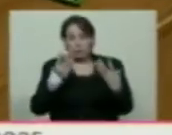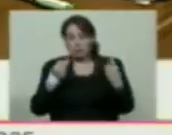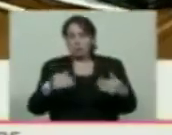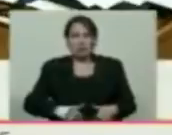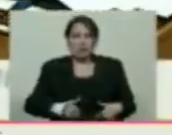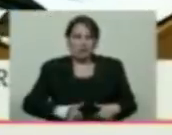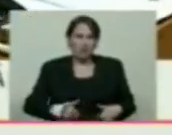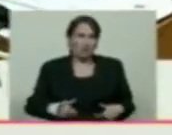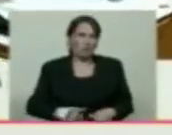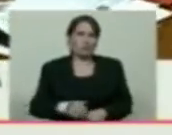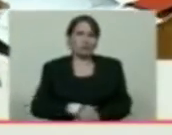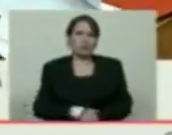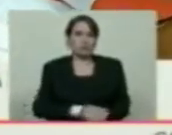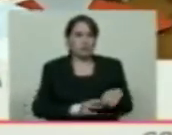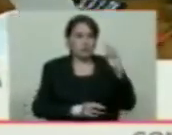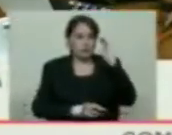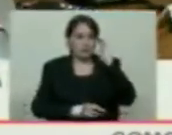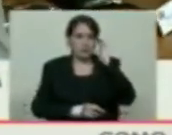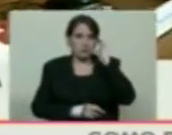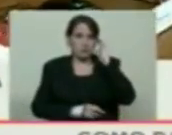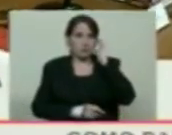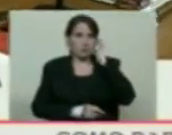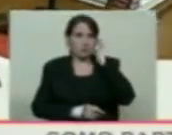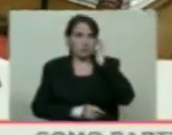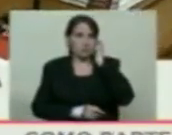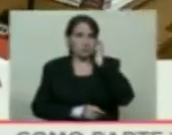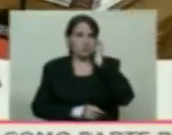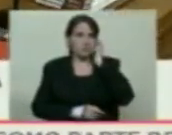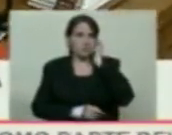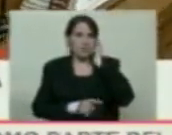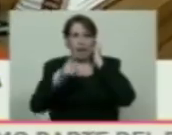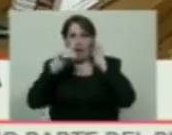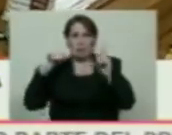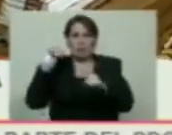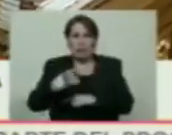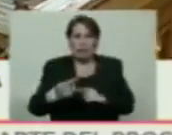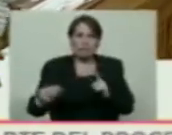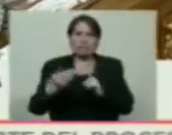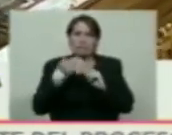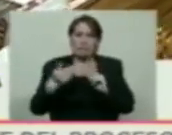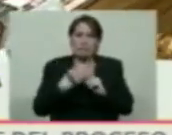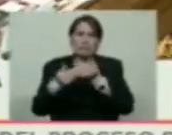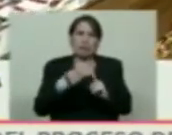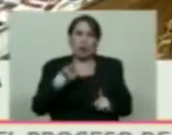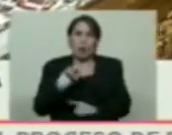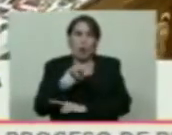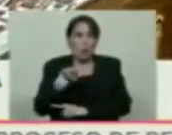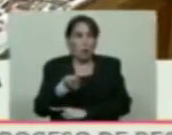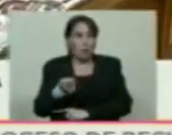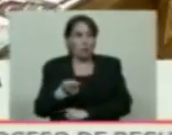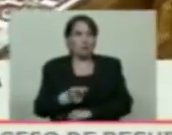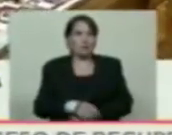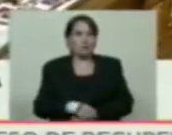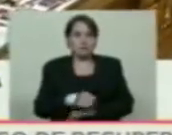la altura de este compromiso. Pero este tiempo de asedio, de amenaza y de ataques nos obliga a acelerar la marcha.